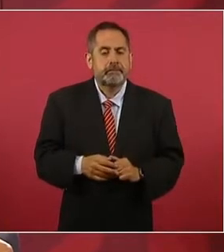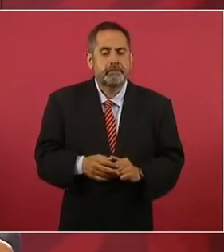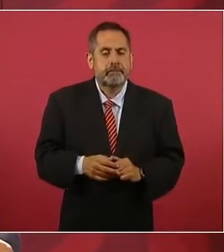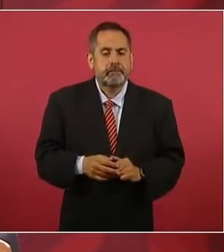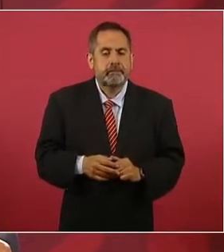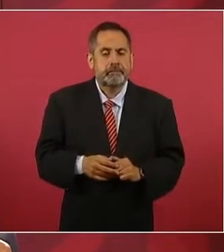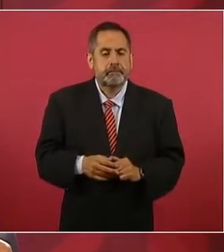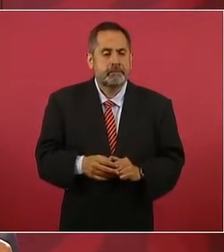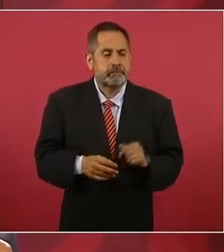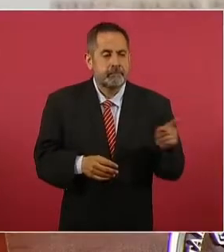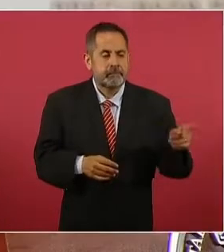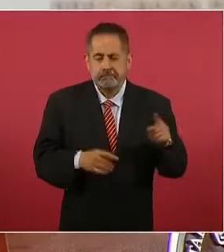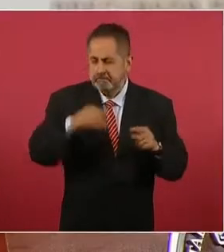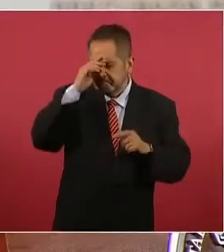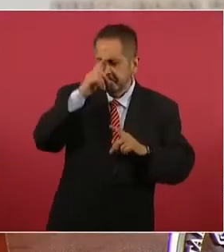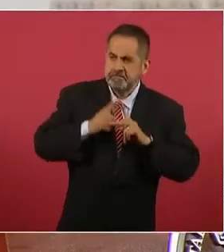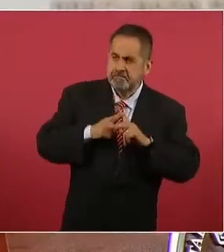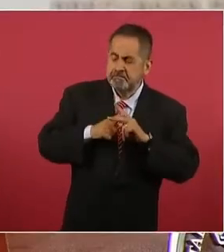hacer proyecciones